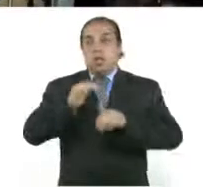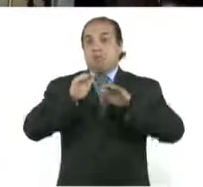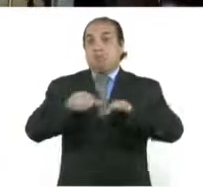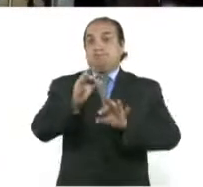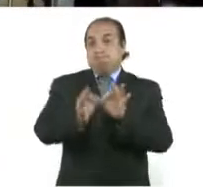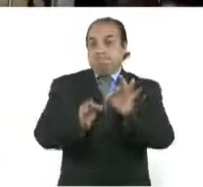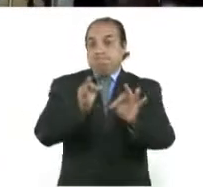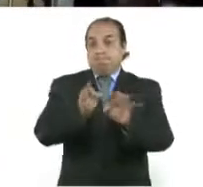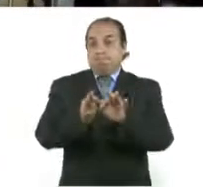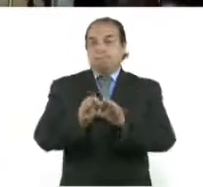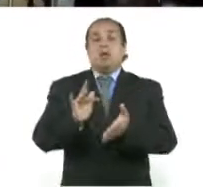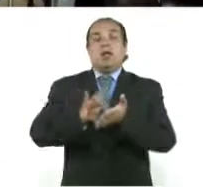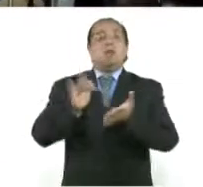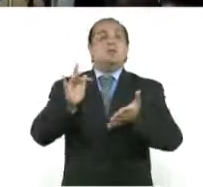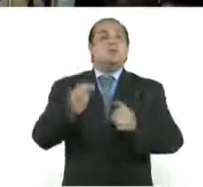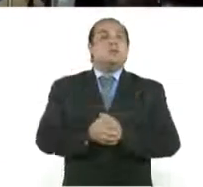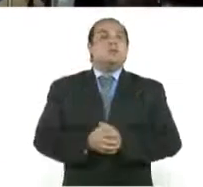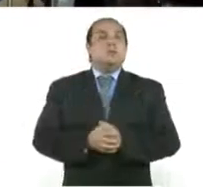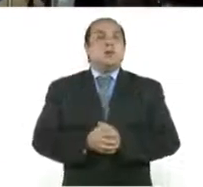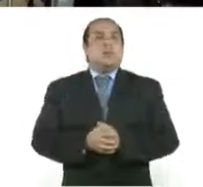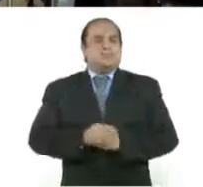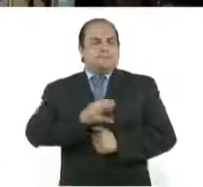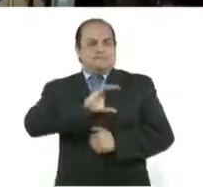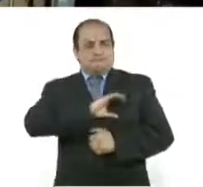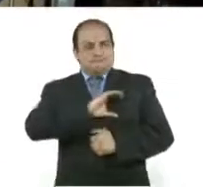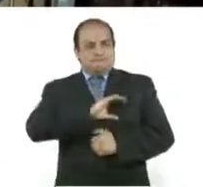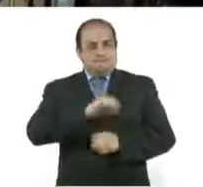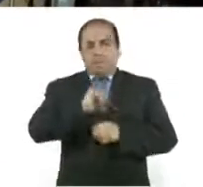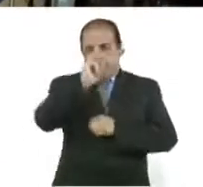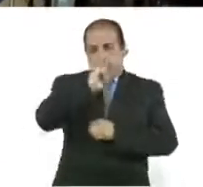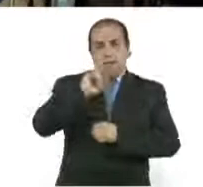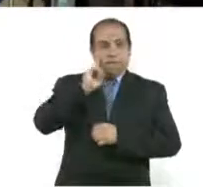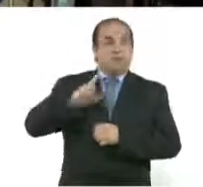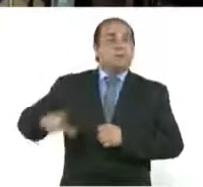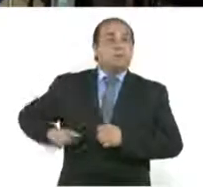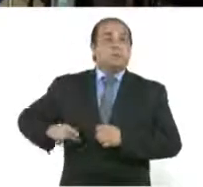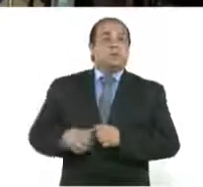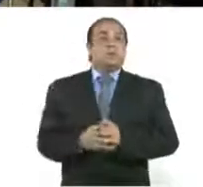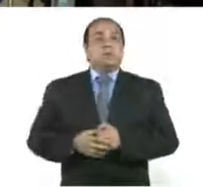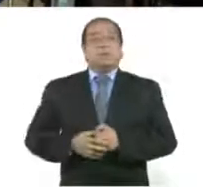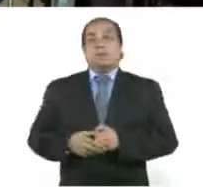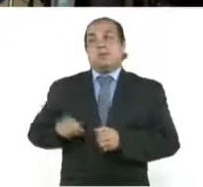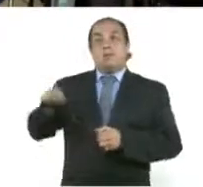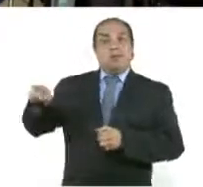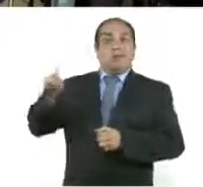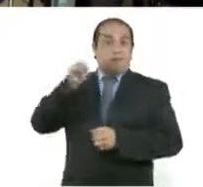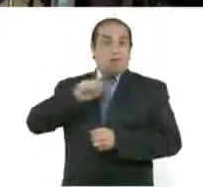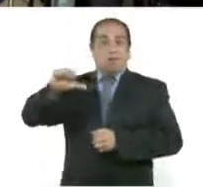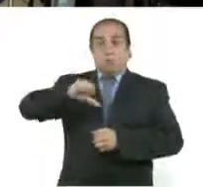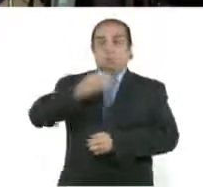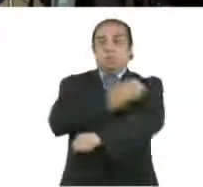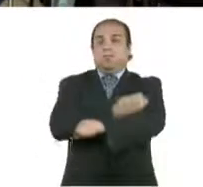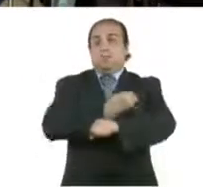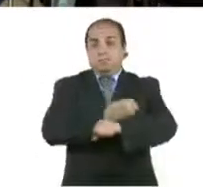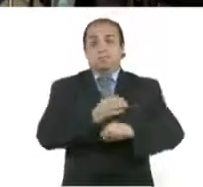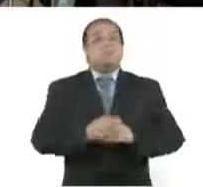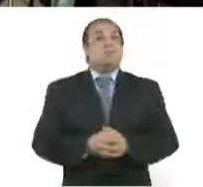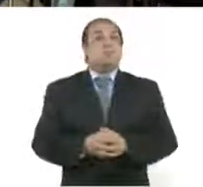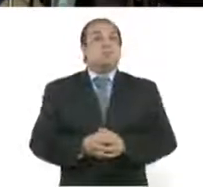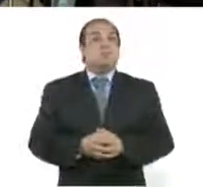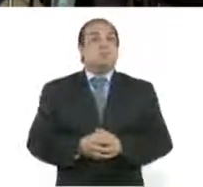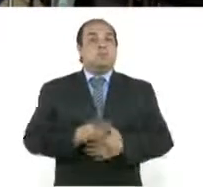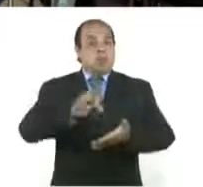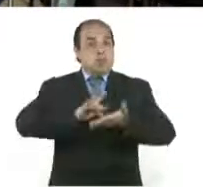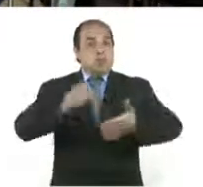de manera muy cariñosa a la jefa de gobierno que el día de hoy nos acompaña. Y agradezco